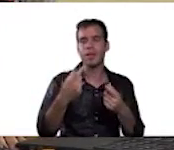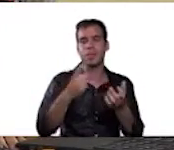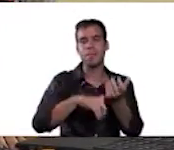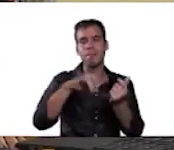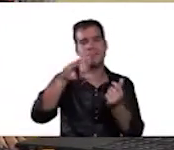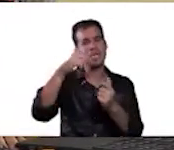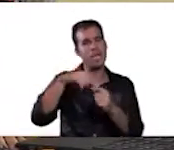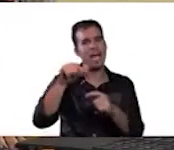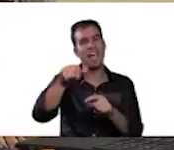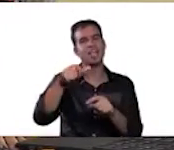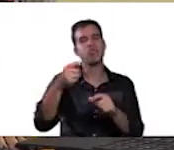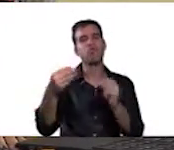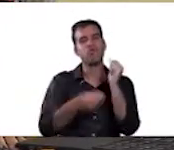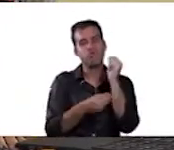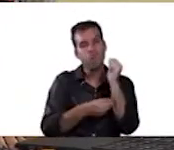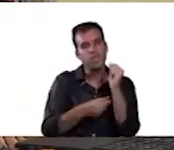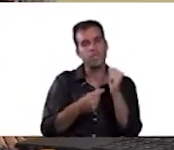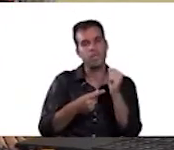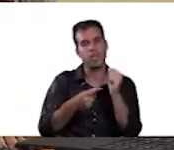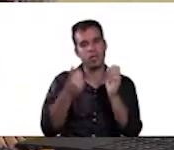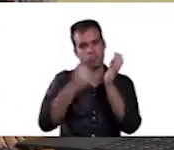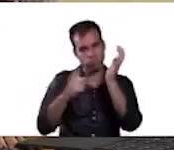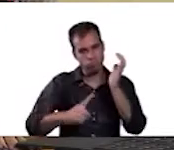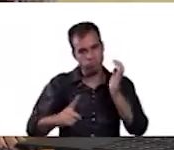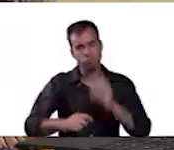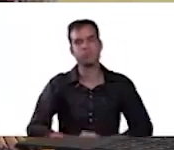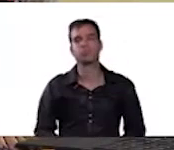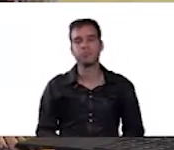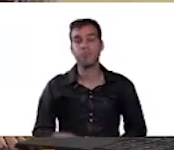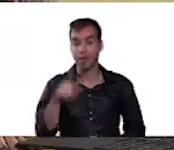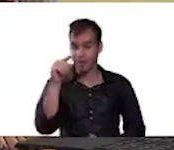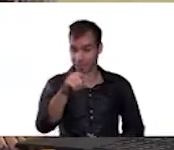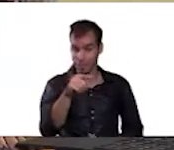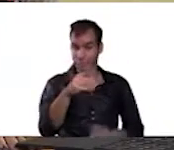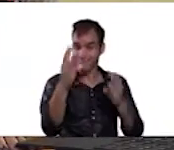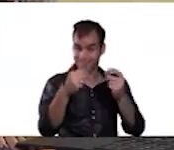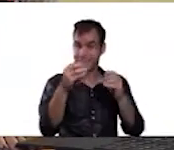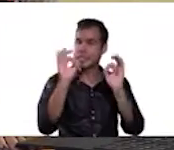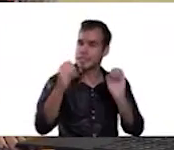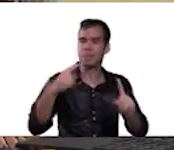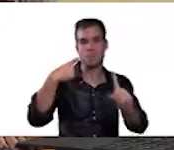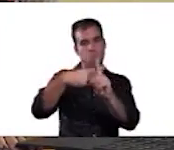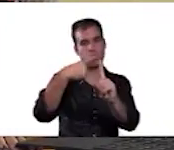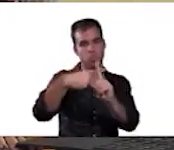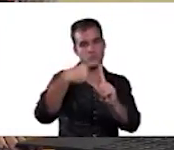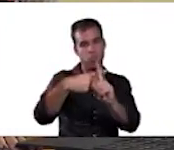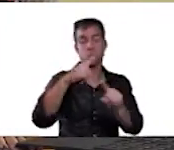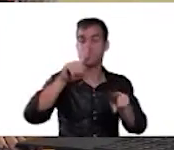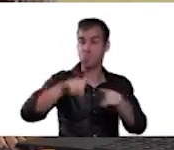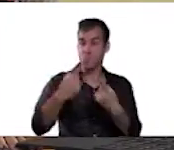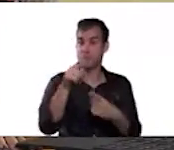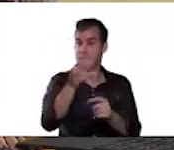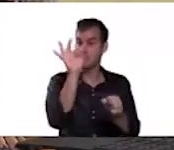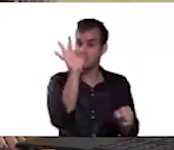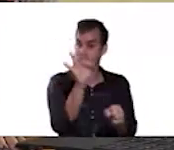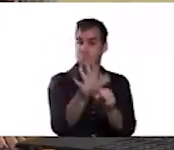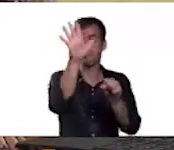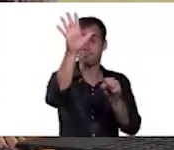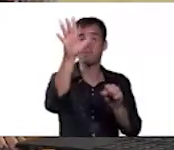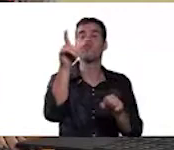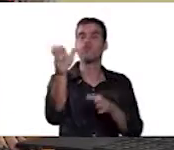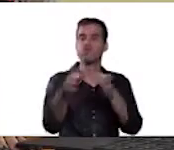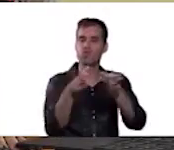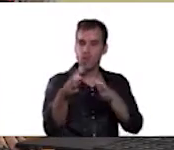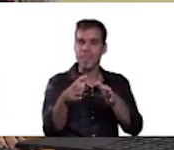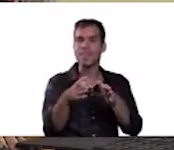fuerza electromotriz de la pila. En estos cálculos siempre el valor dio positivo porque es el principio de funcionamiento de las